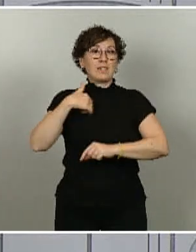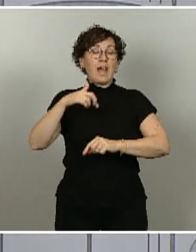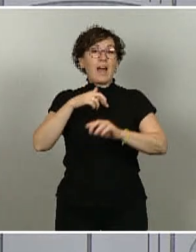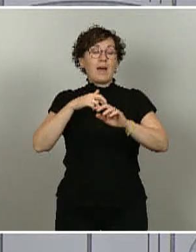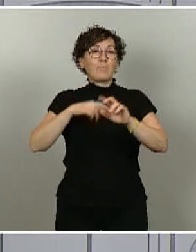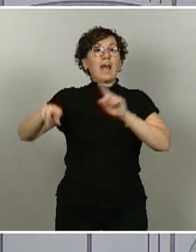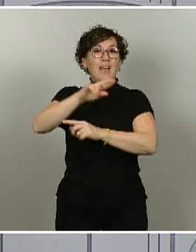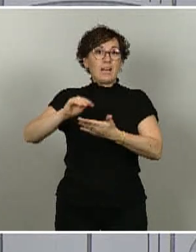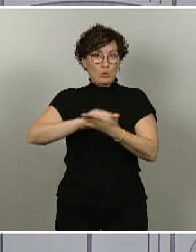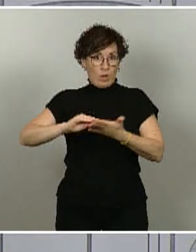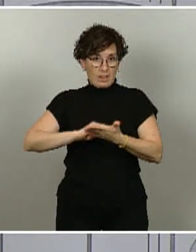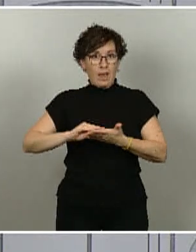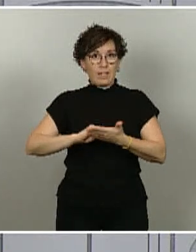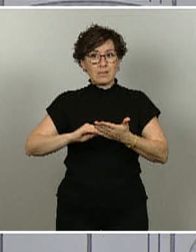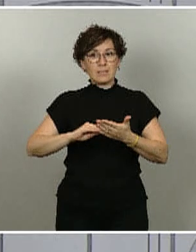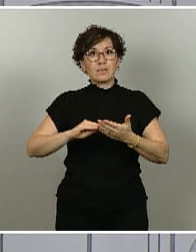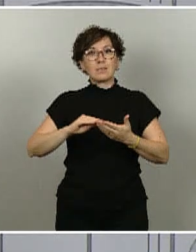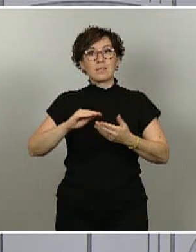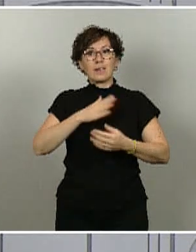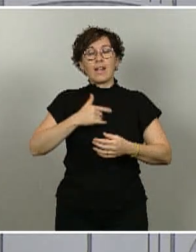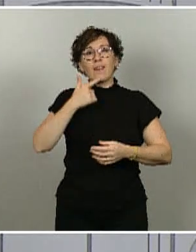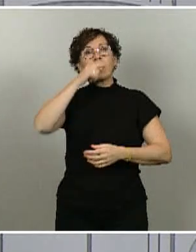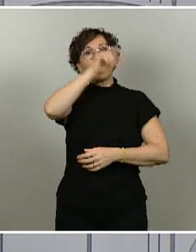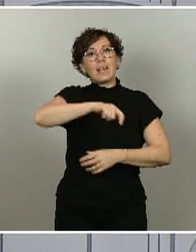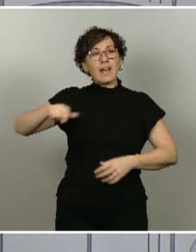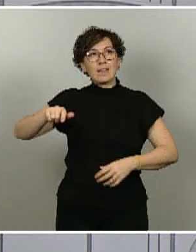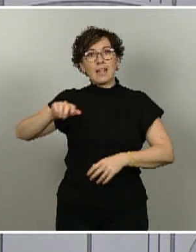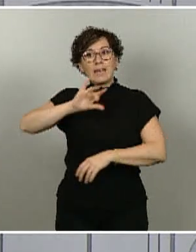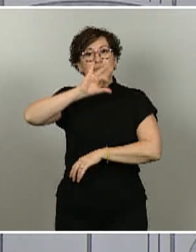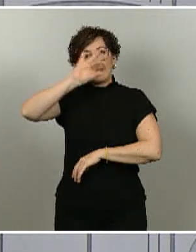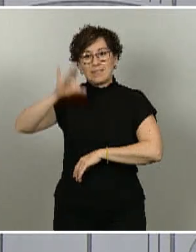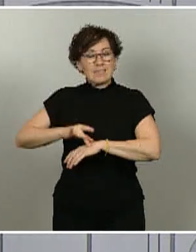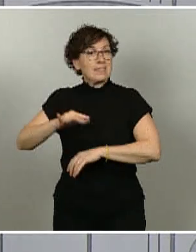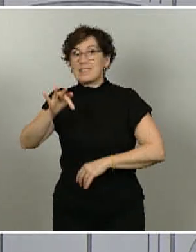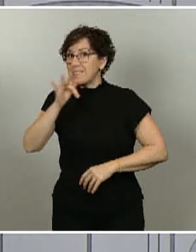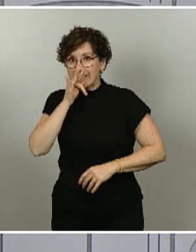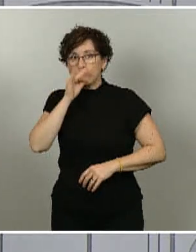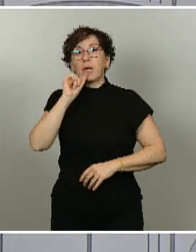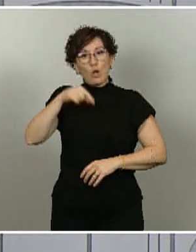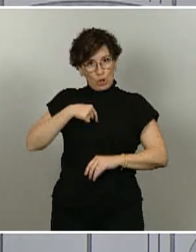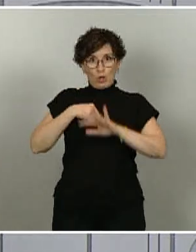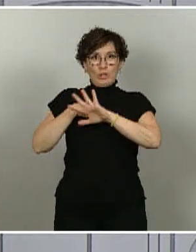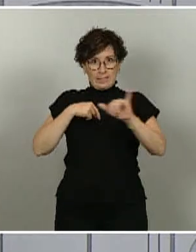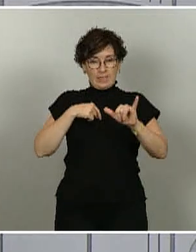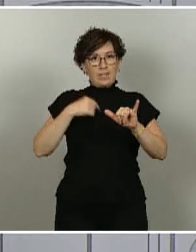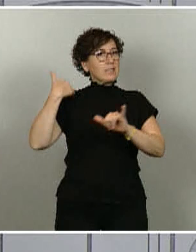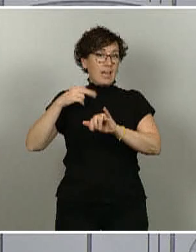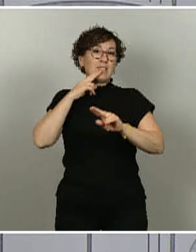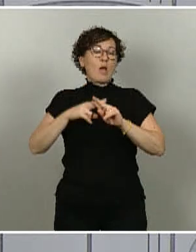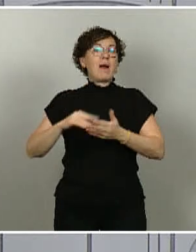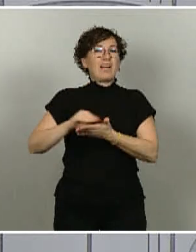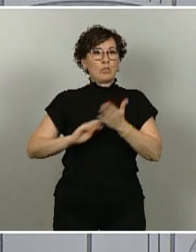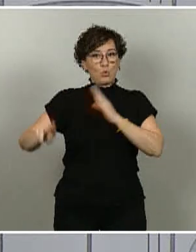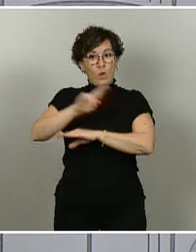se incluyen gente que no ha llegado a estar enferma y que simplemente tuvo la infección. Estos datos se van a dar a partir de ahora